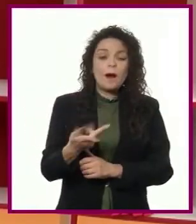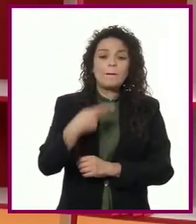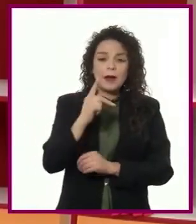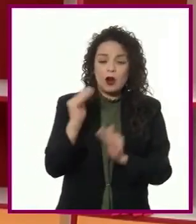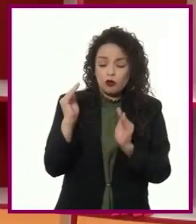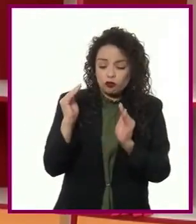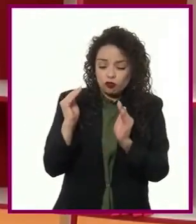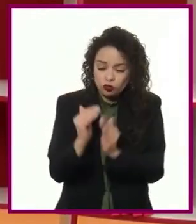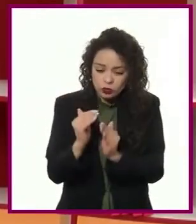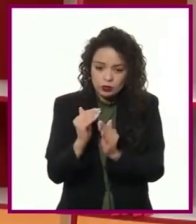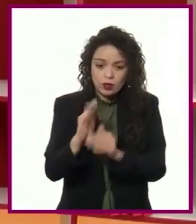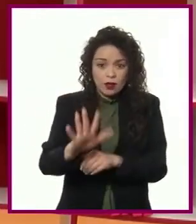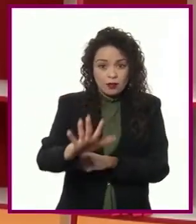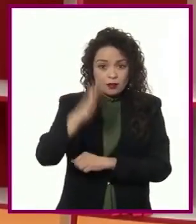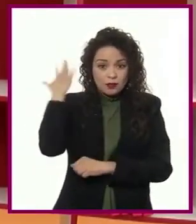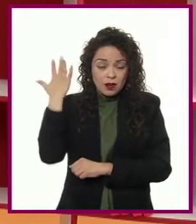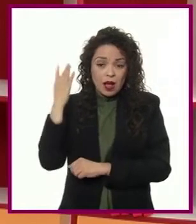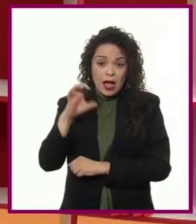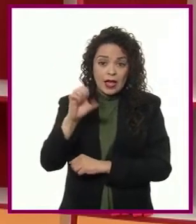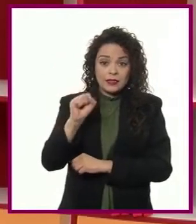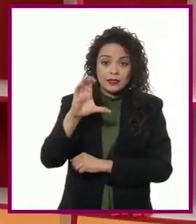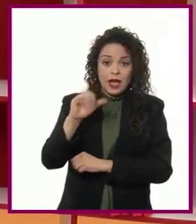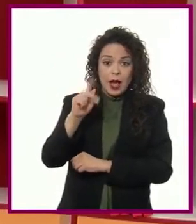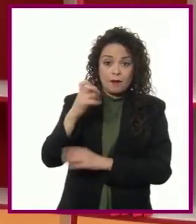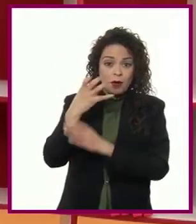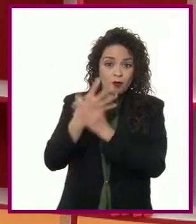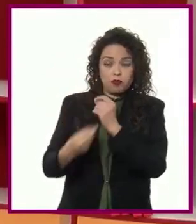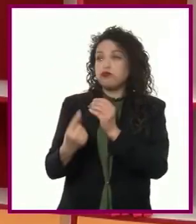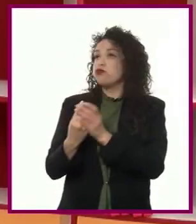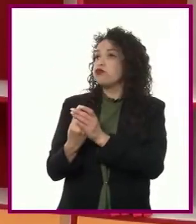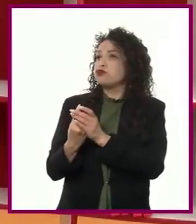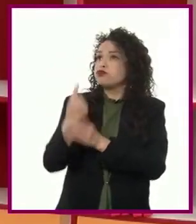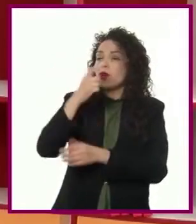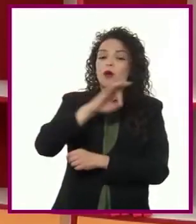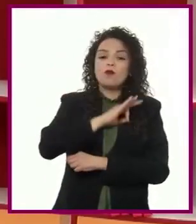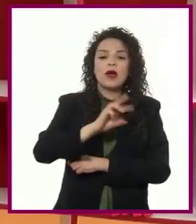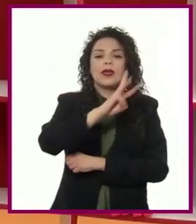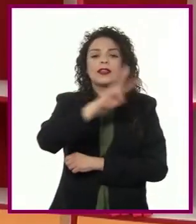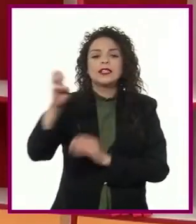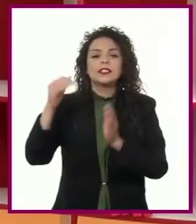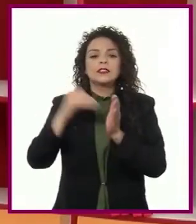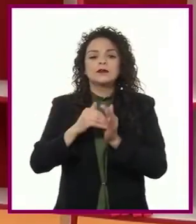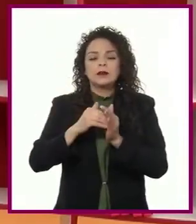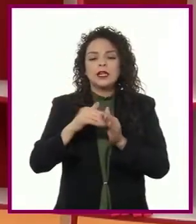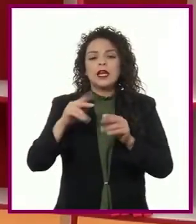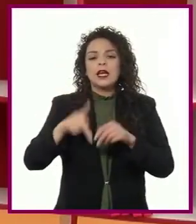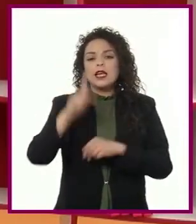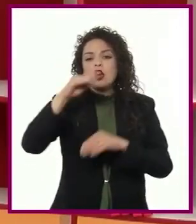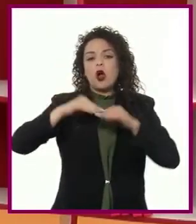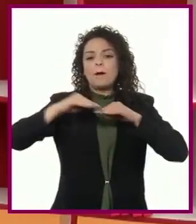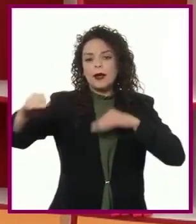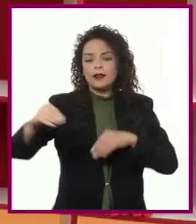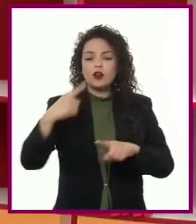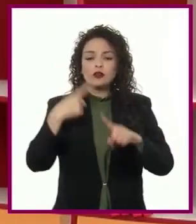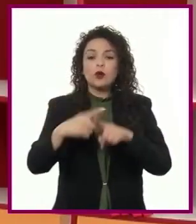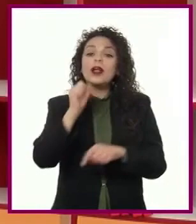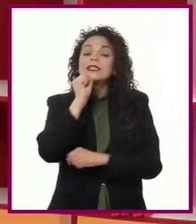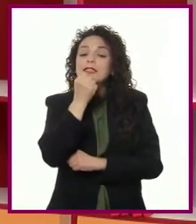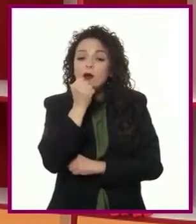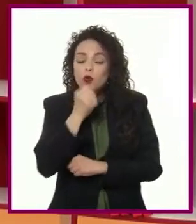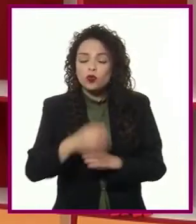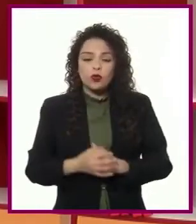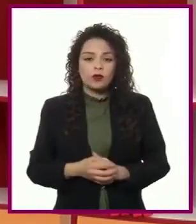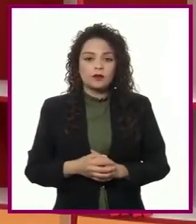la velocidad de escape puede alcanzar los 300.000 kilómetros sobre segundo, de tal manera que